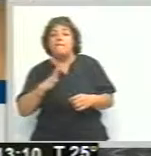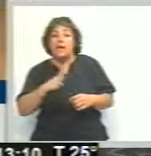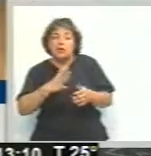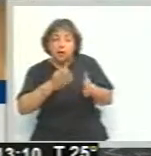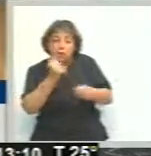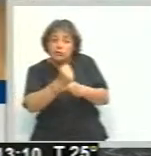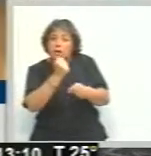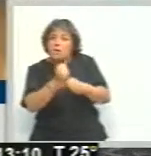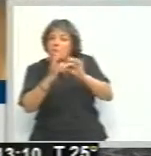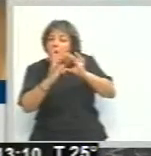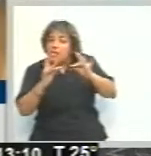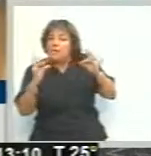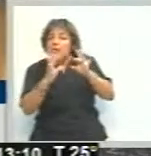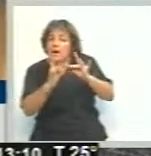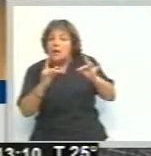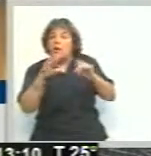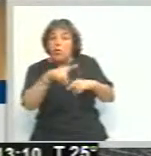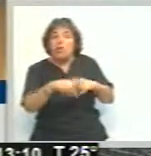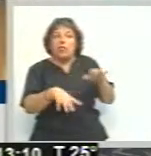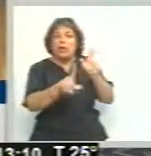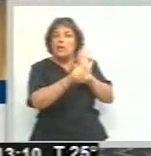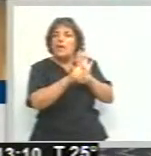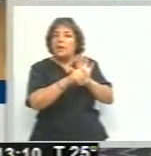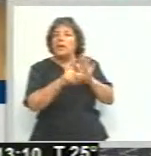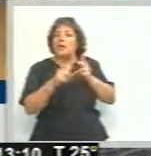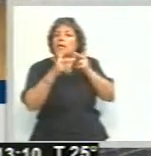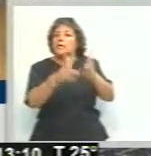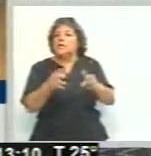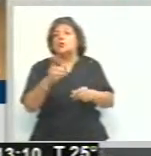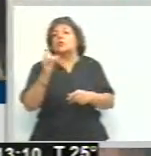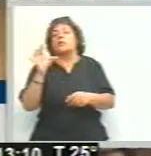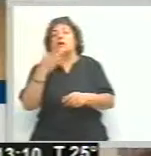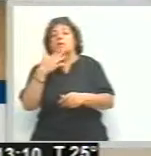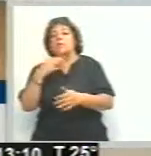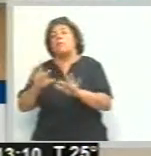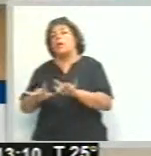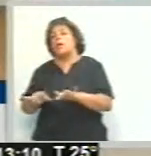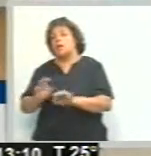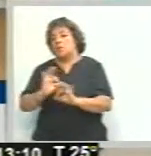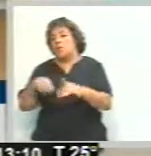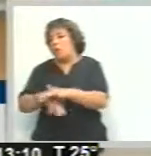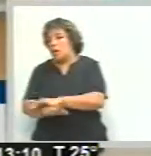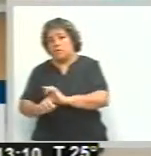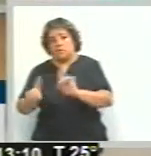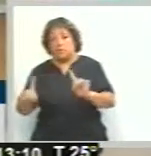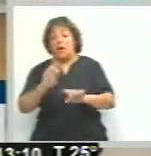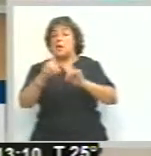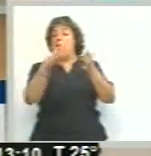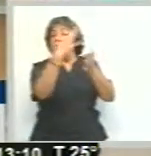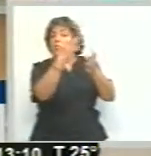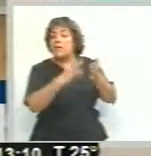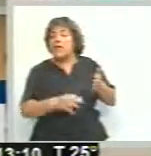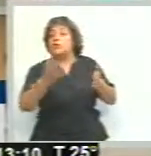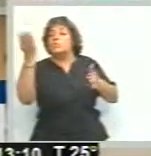fino con las medidas que realmente se lleven adelante y no queden en papel. ¿Hay datos estadísticos de